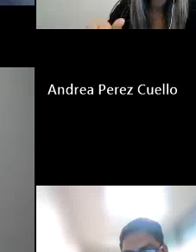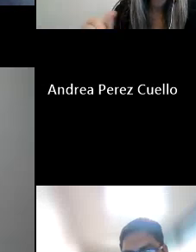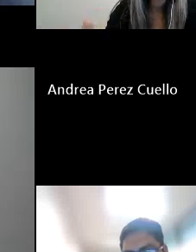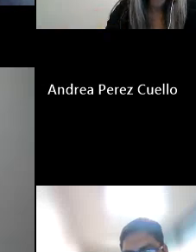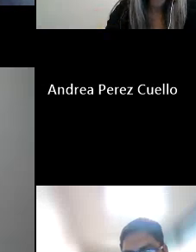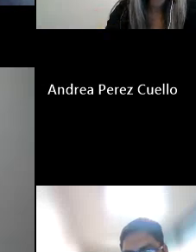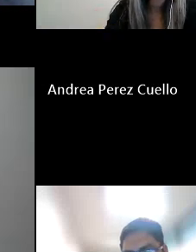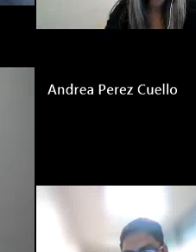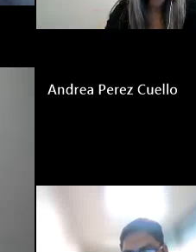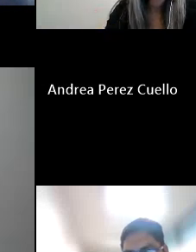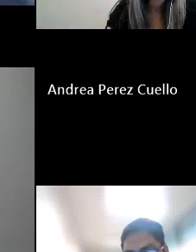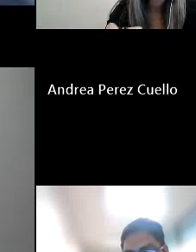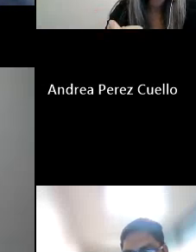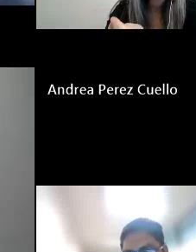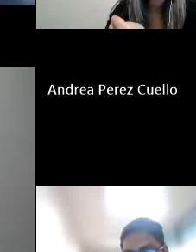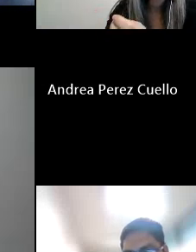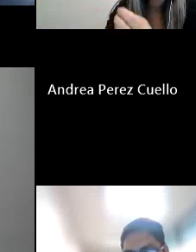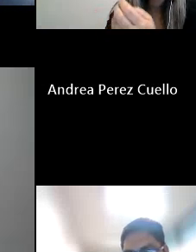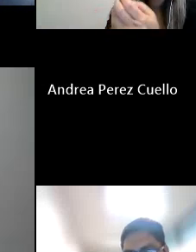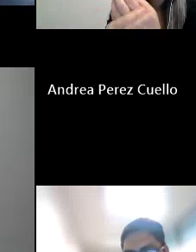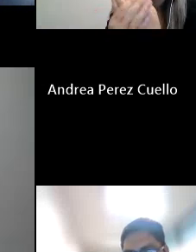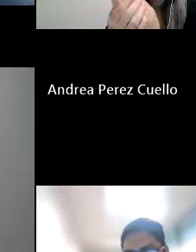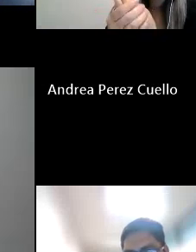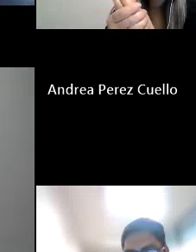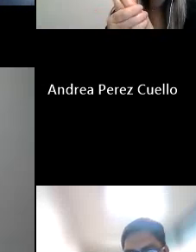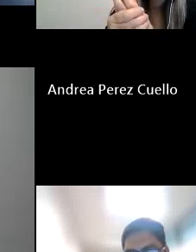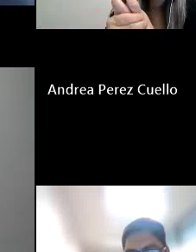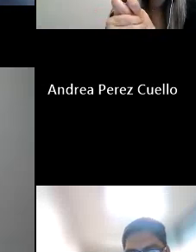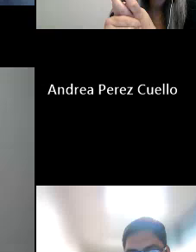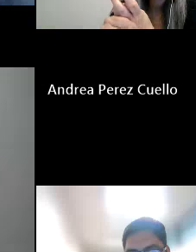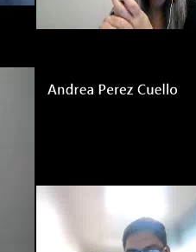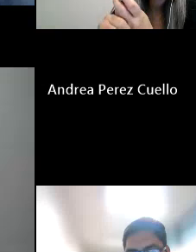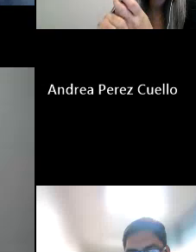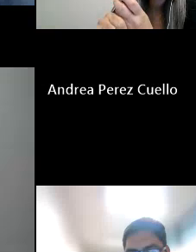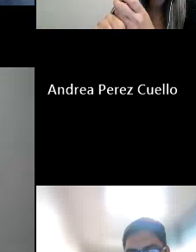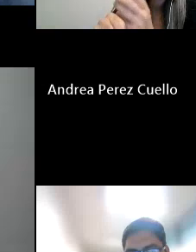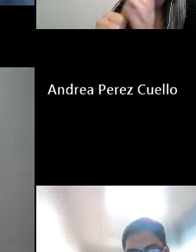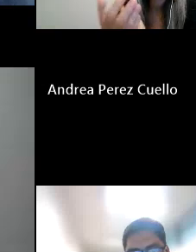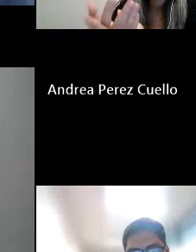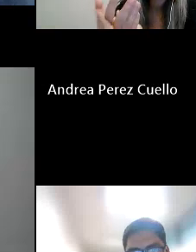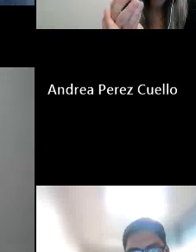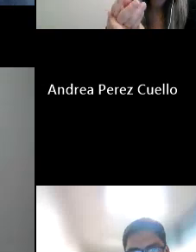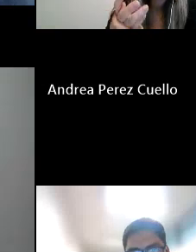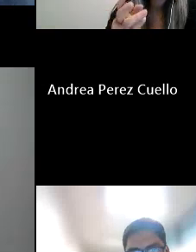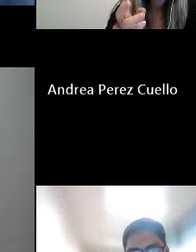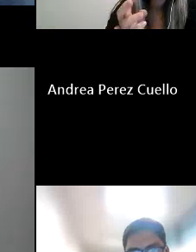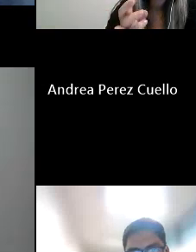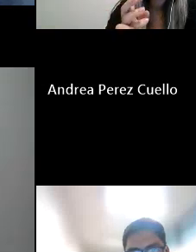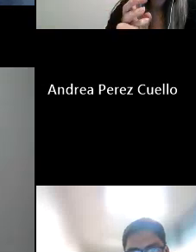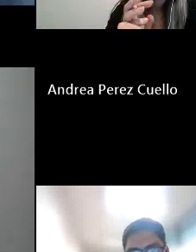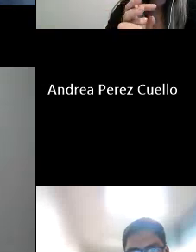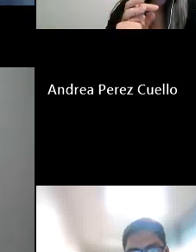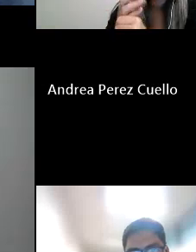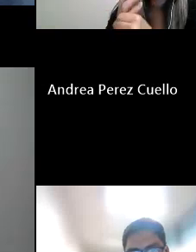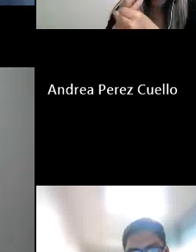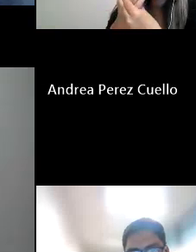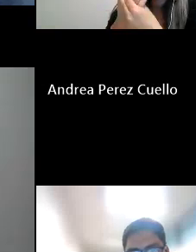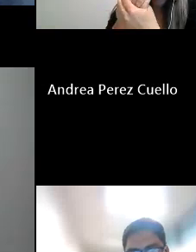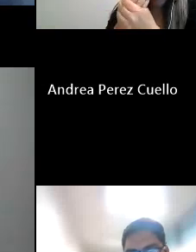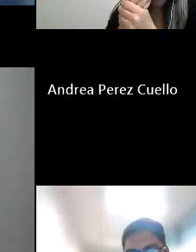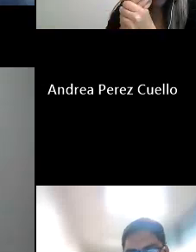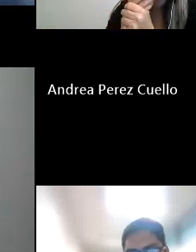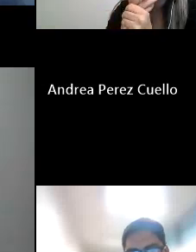dentro del establecimiento ha establecido un vínculo también con ese estudiante, ayuda, ¿cierto?, a esperar los tiempos necesarios para